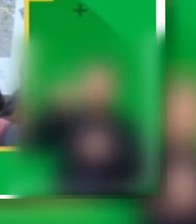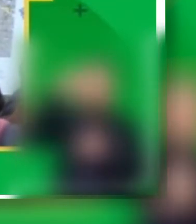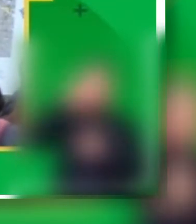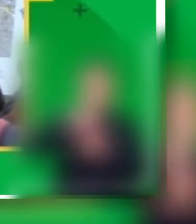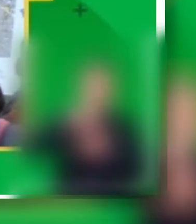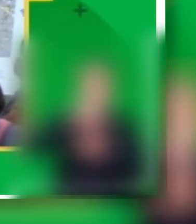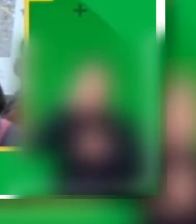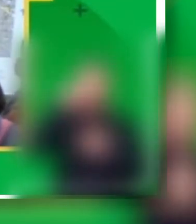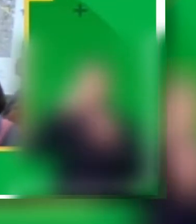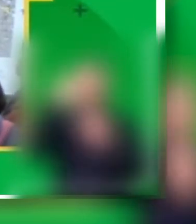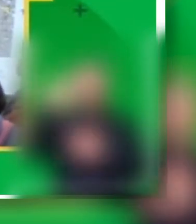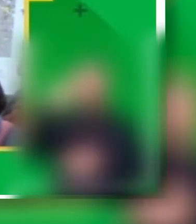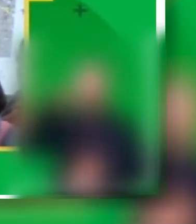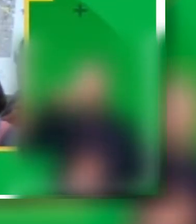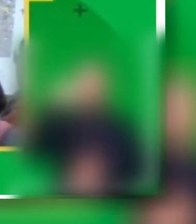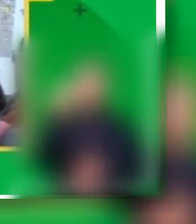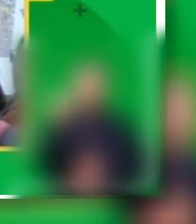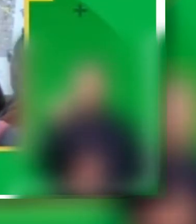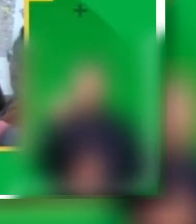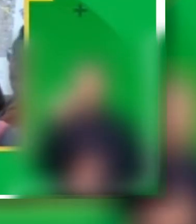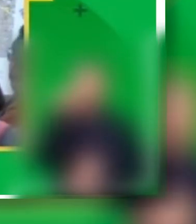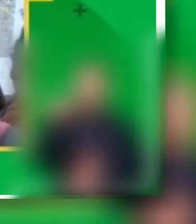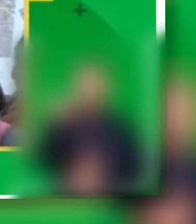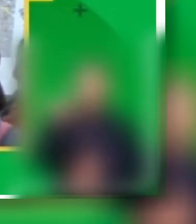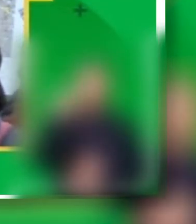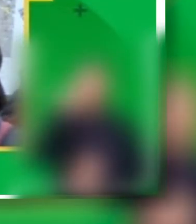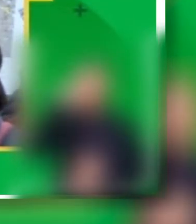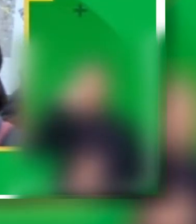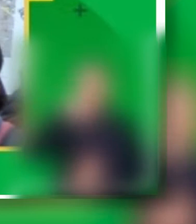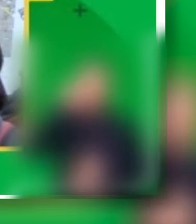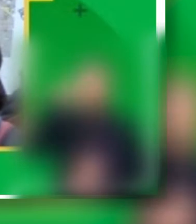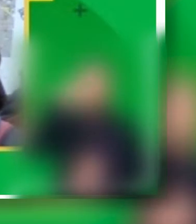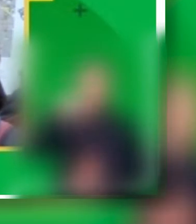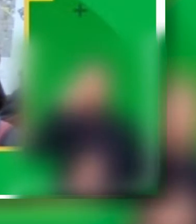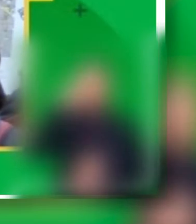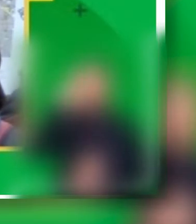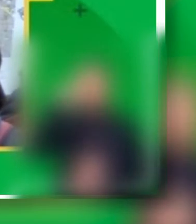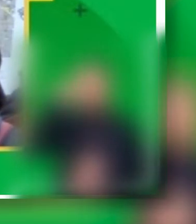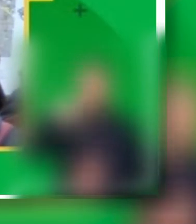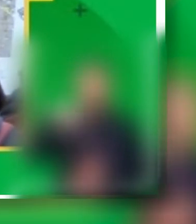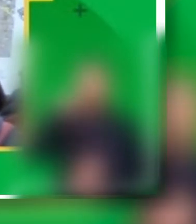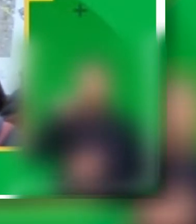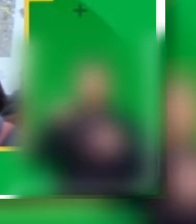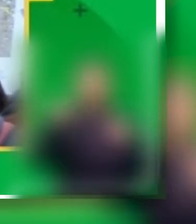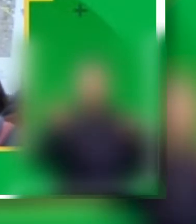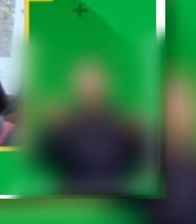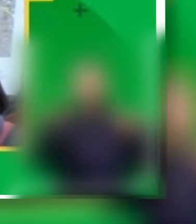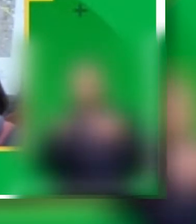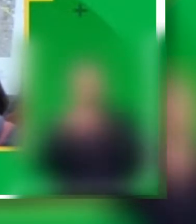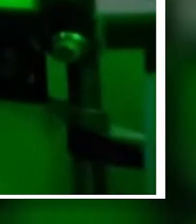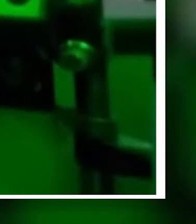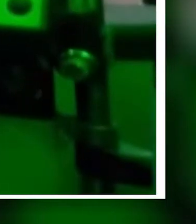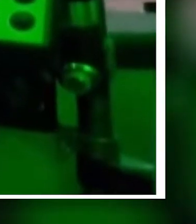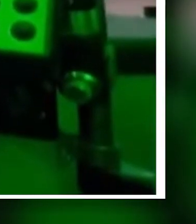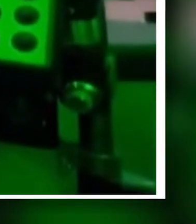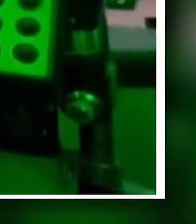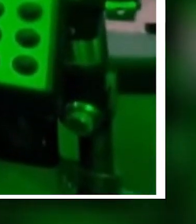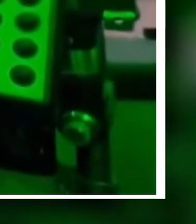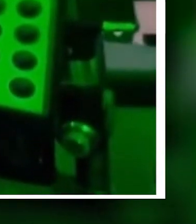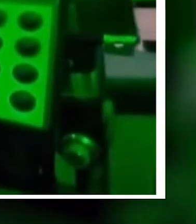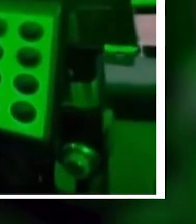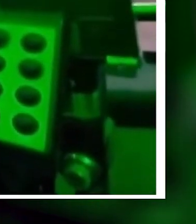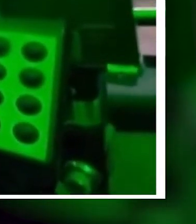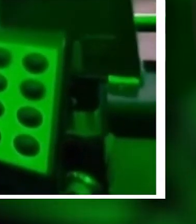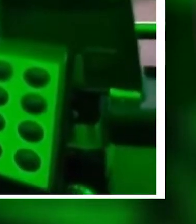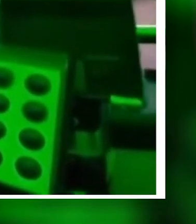de ocotán para poderse incorporar al periférico en donde van a poder bajar en la estación de San de ocotán el presidente